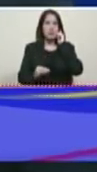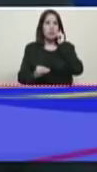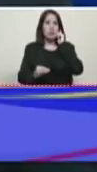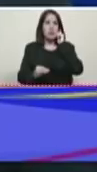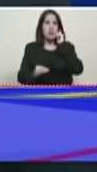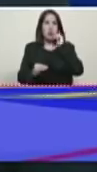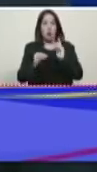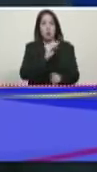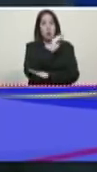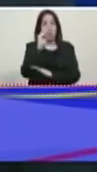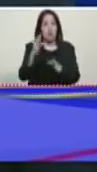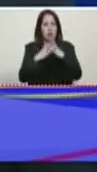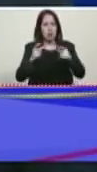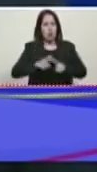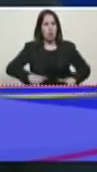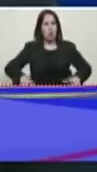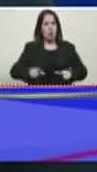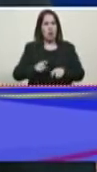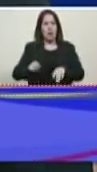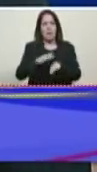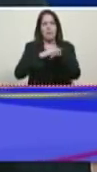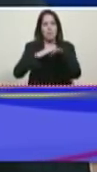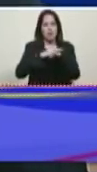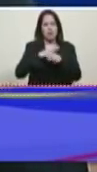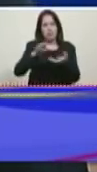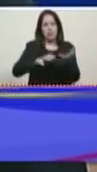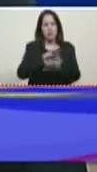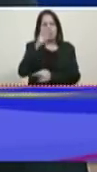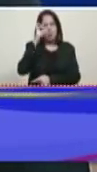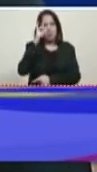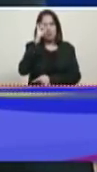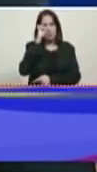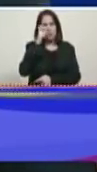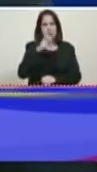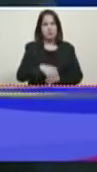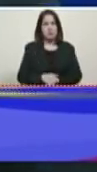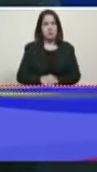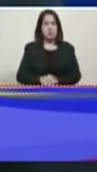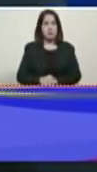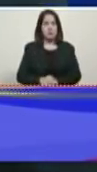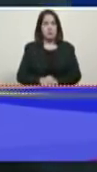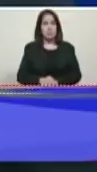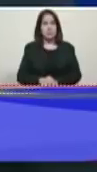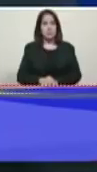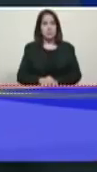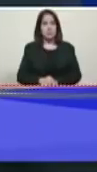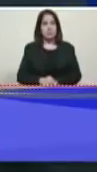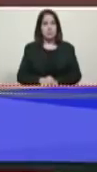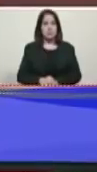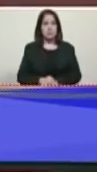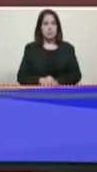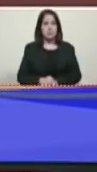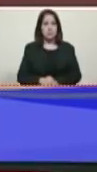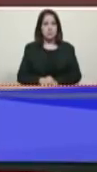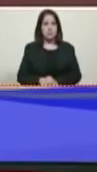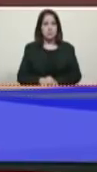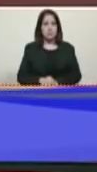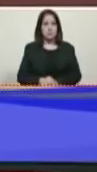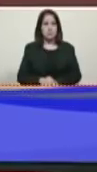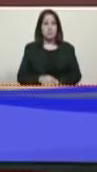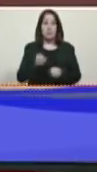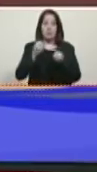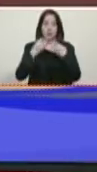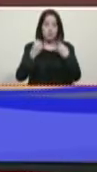cuidar los espacios que nosotros gracias a su apoyo por supuesto le da al comandante chávez vamos a obtener muy bien un excelente